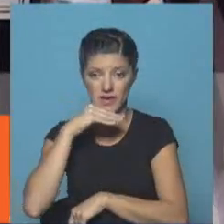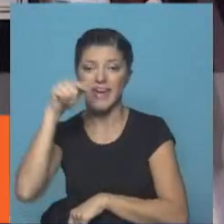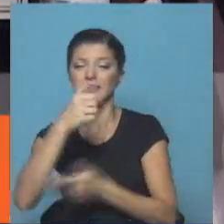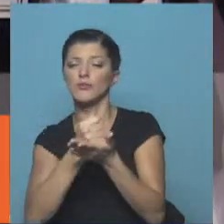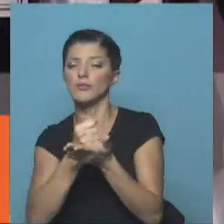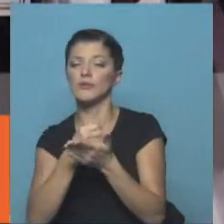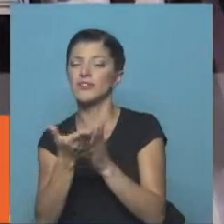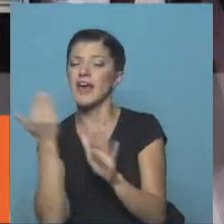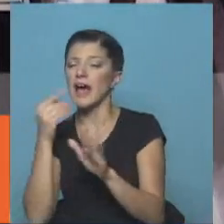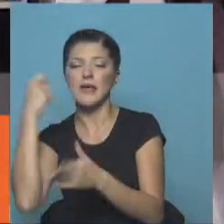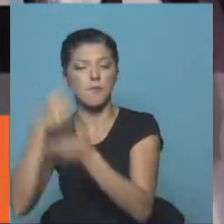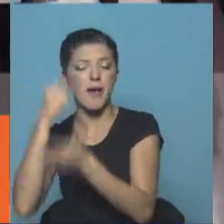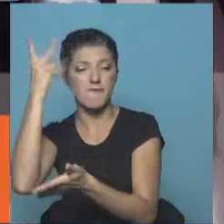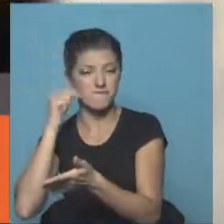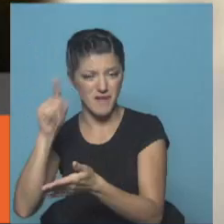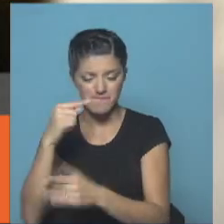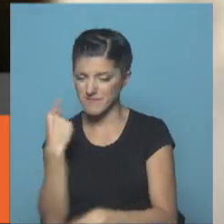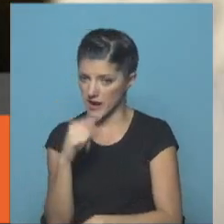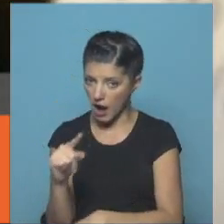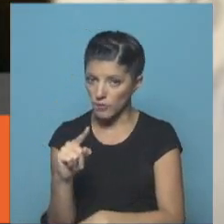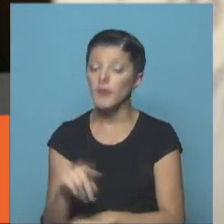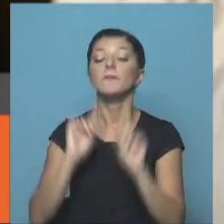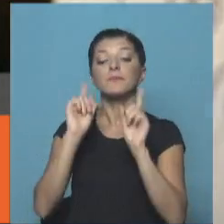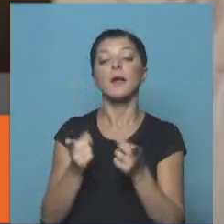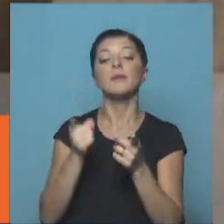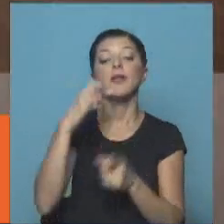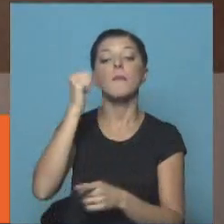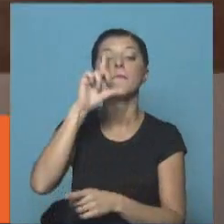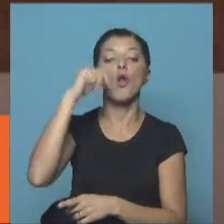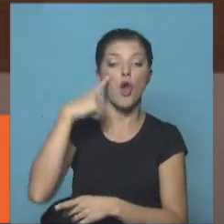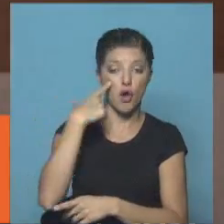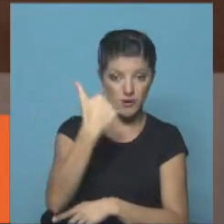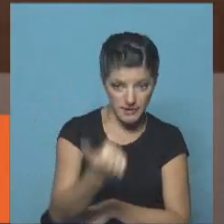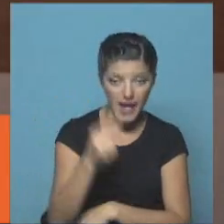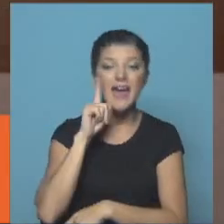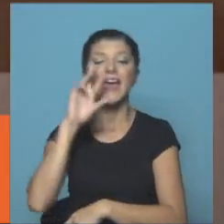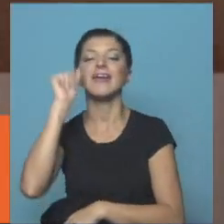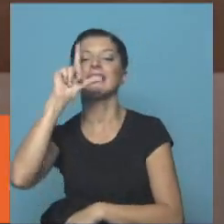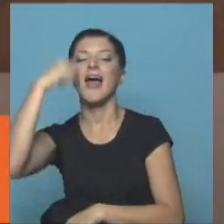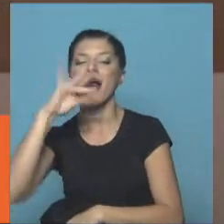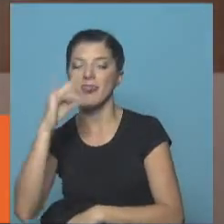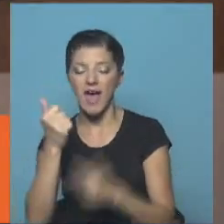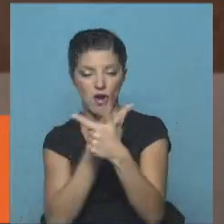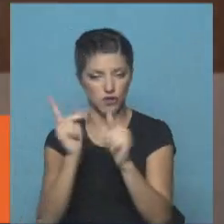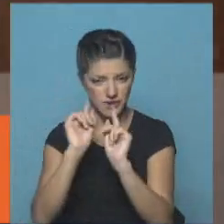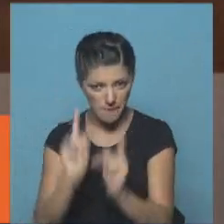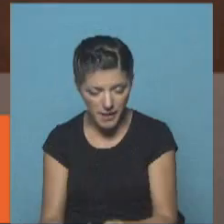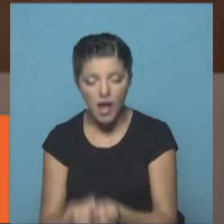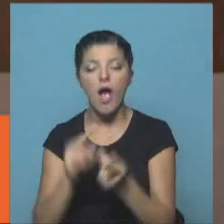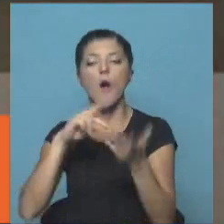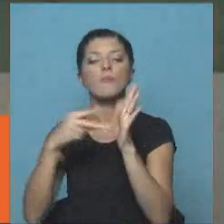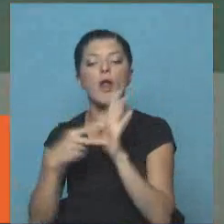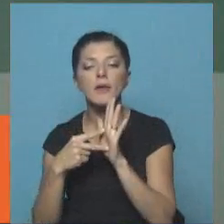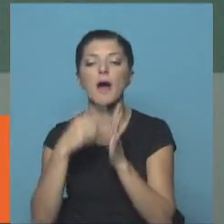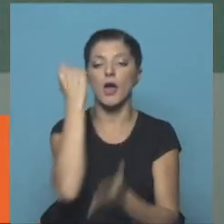Algo semejante ocurre en Polonia e Irlanda, donde la actividad agropecuaria también cumple un rol social y económico